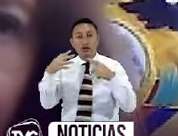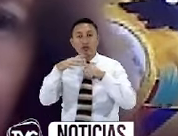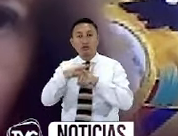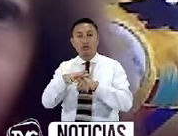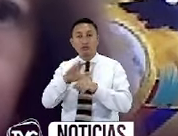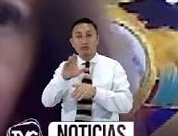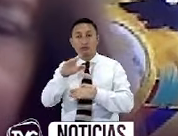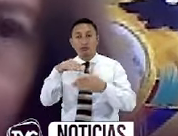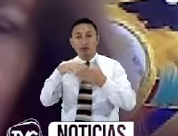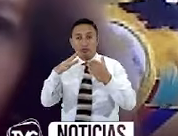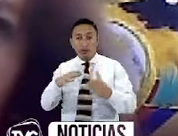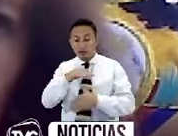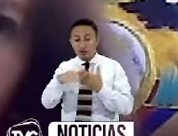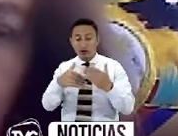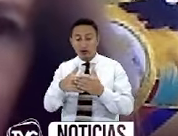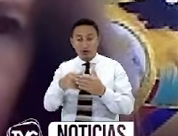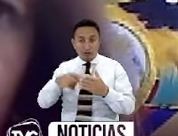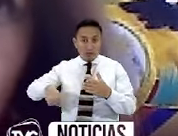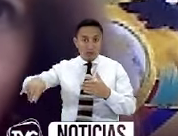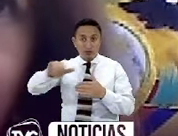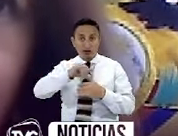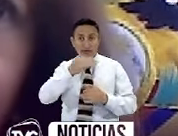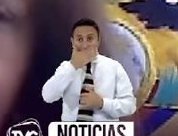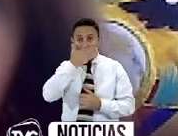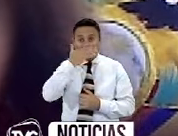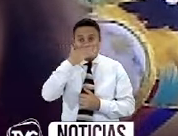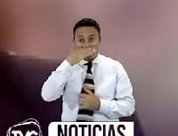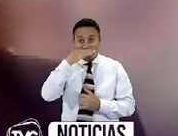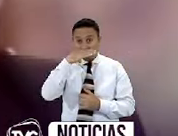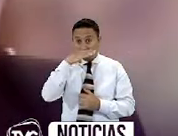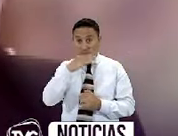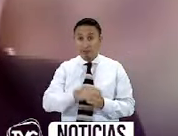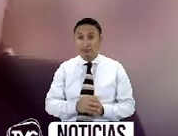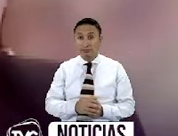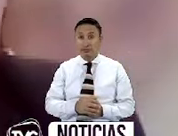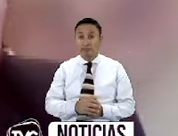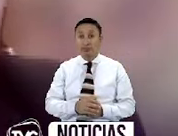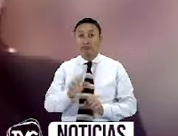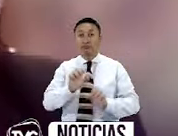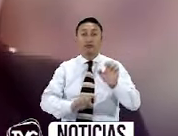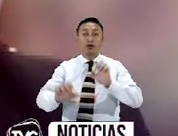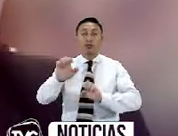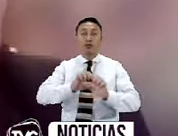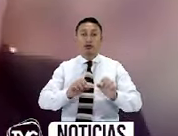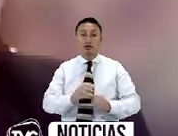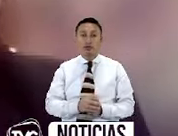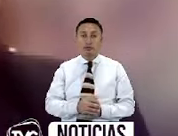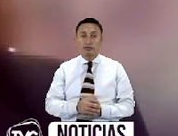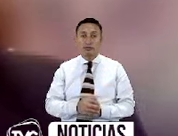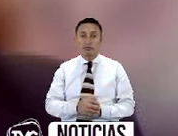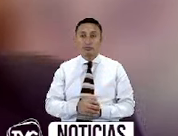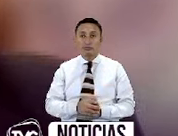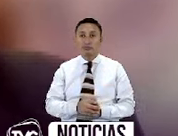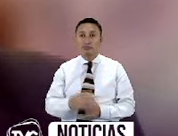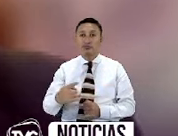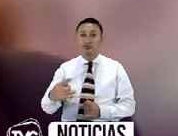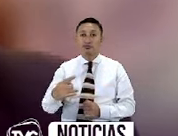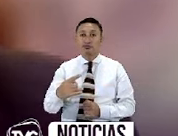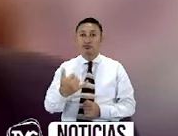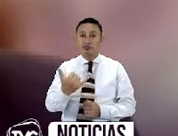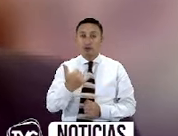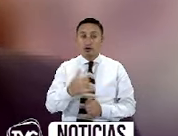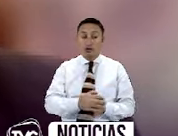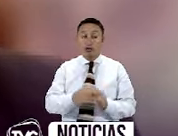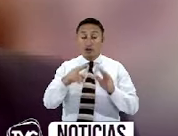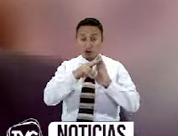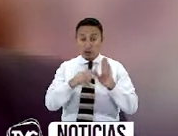estudiantes con las mismas condiciones que puedan tener. Las evaluaciones no sean concebidas como calificaciones,